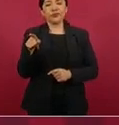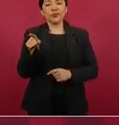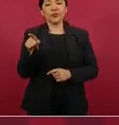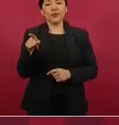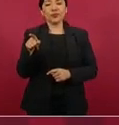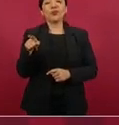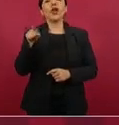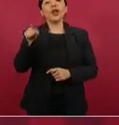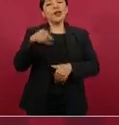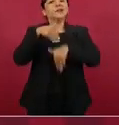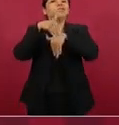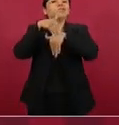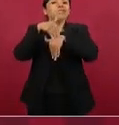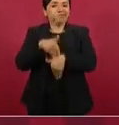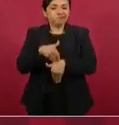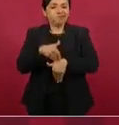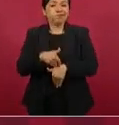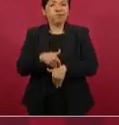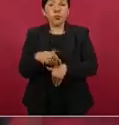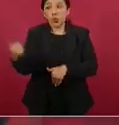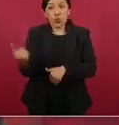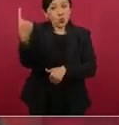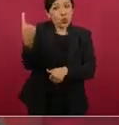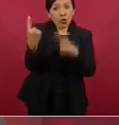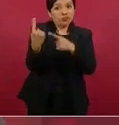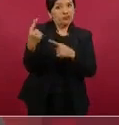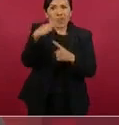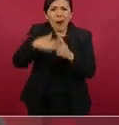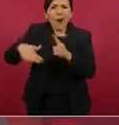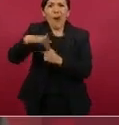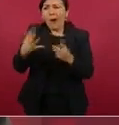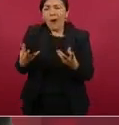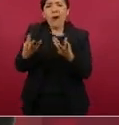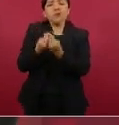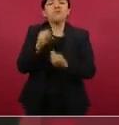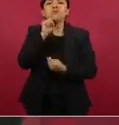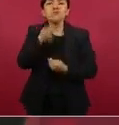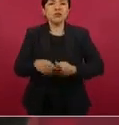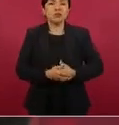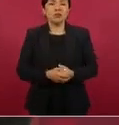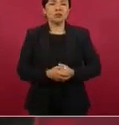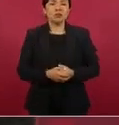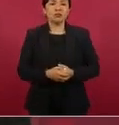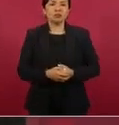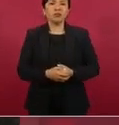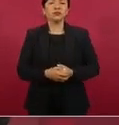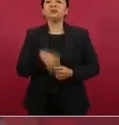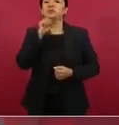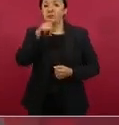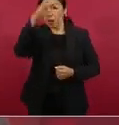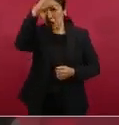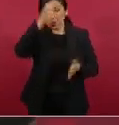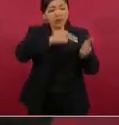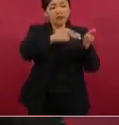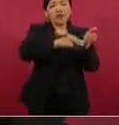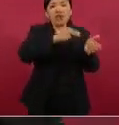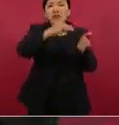fue sometido, pero no solo él, todos los ministros, hasta firmaron un